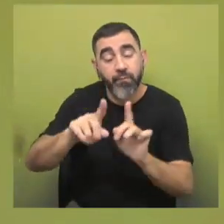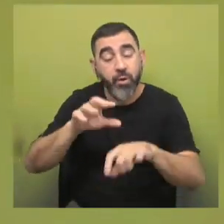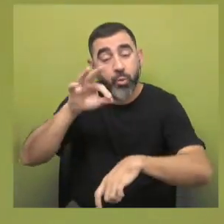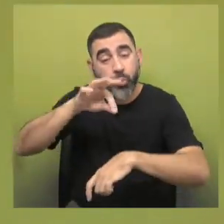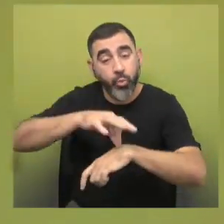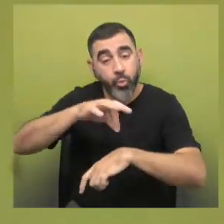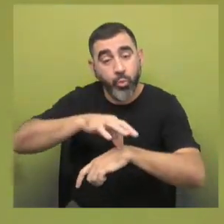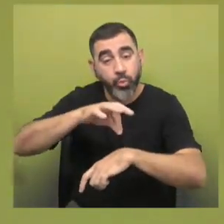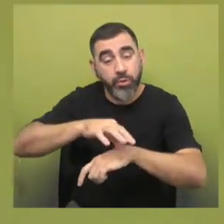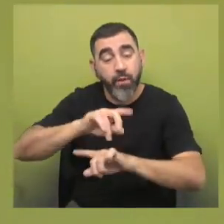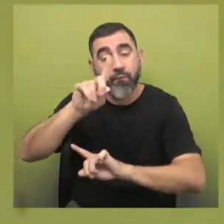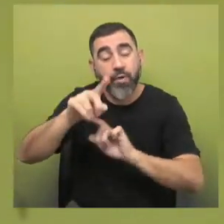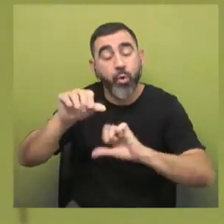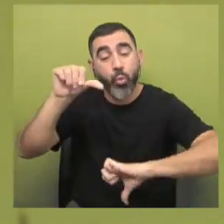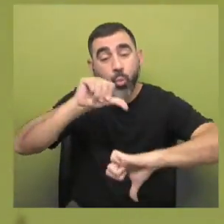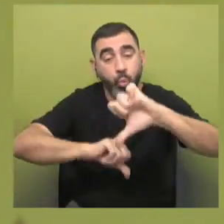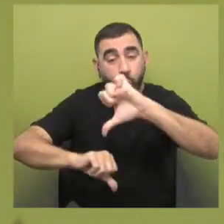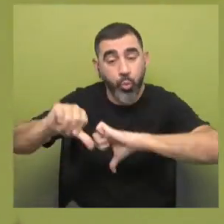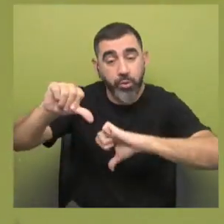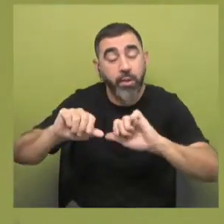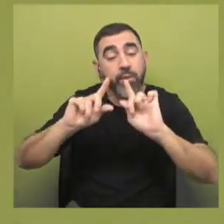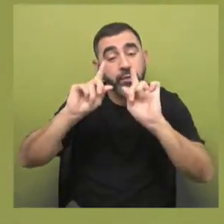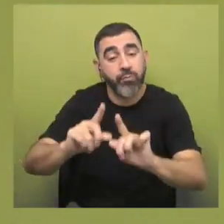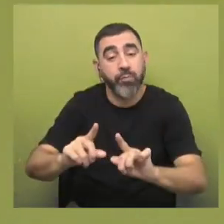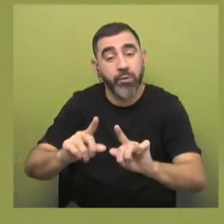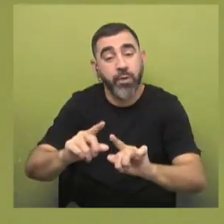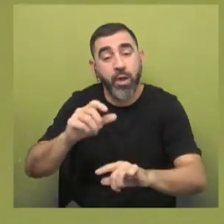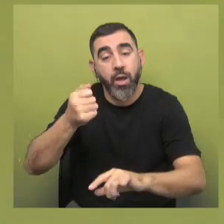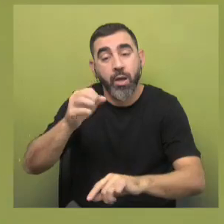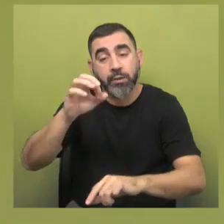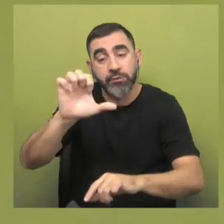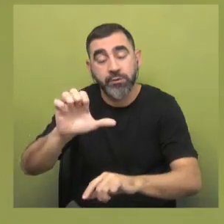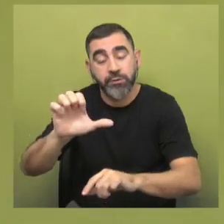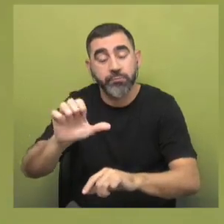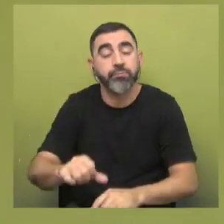el universo, que se puede encontrar en la web de Desafío Profundo,